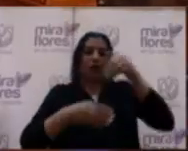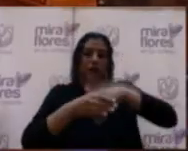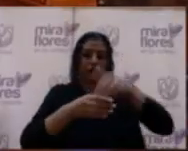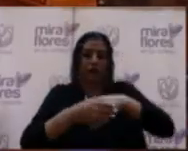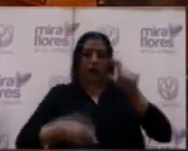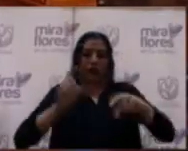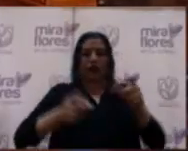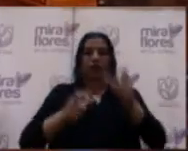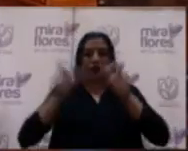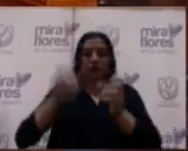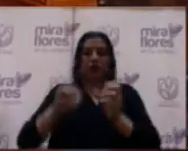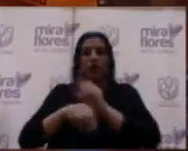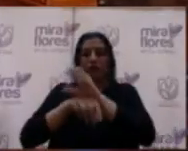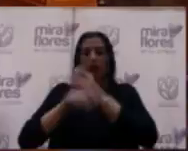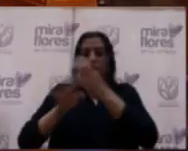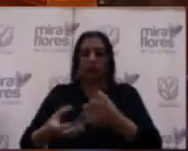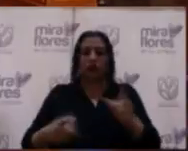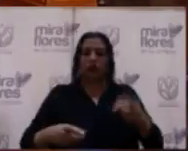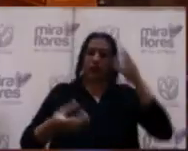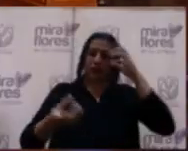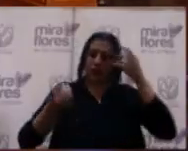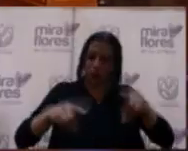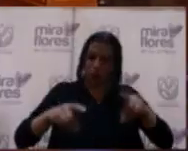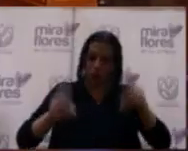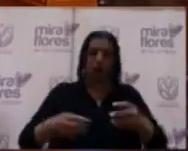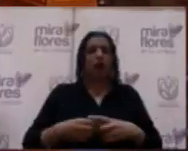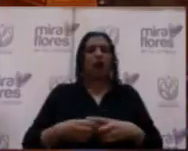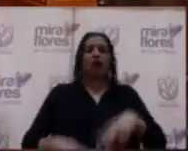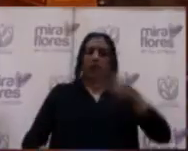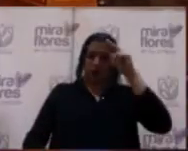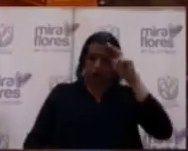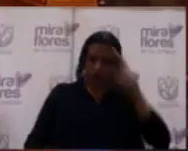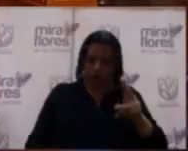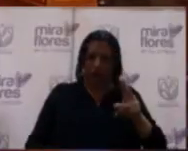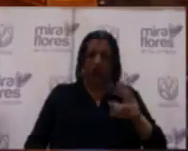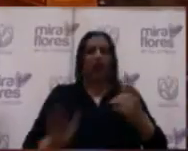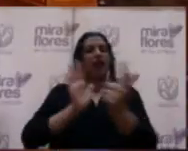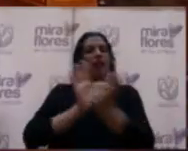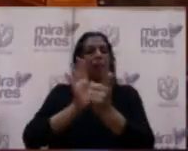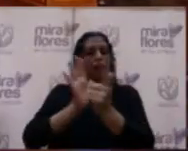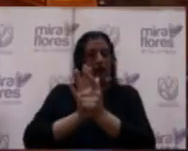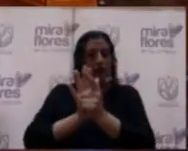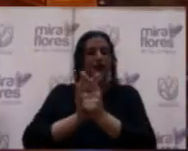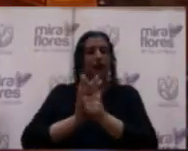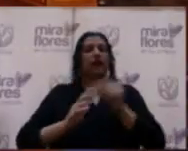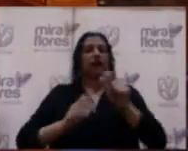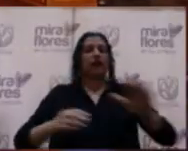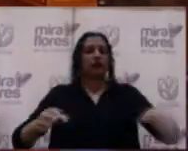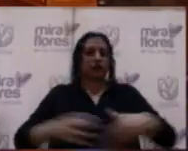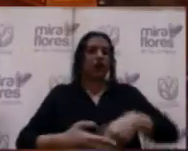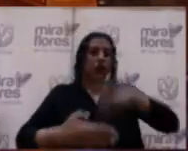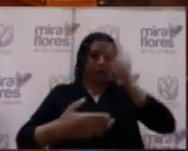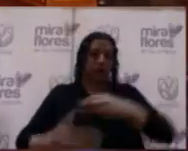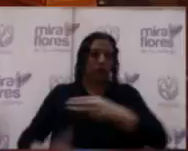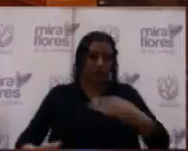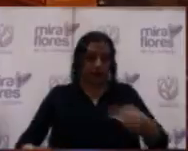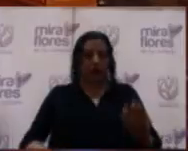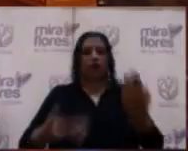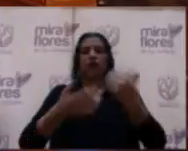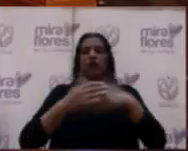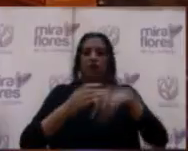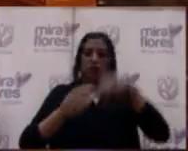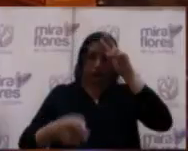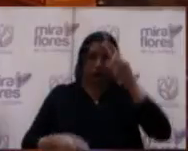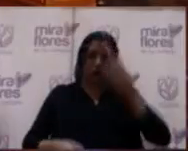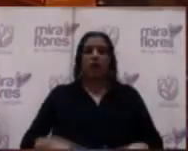del Consejo que estén a favor de reconocer la legalidad de este convenio con el Ministerio del Interior,